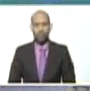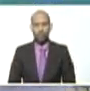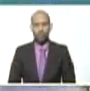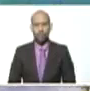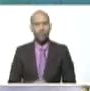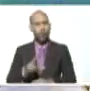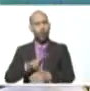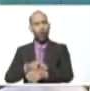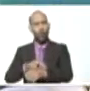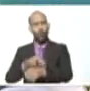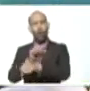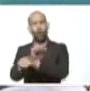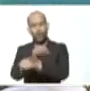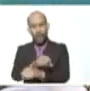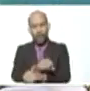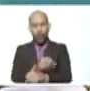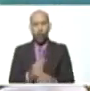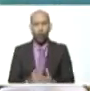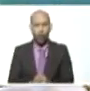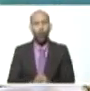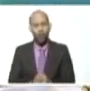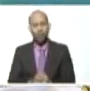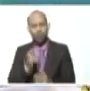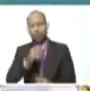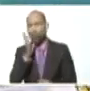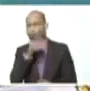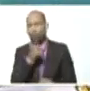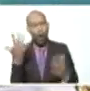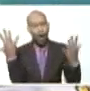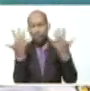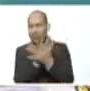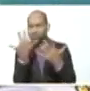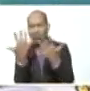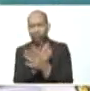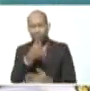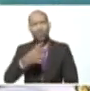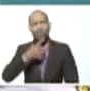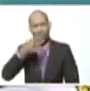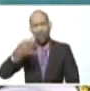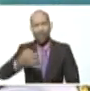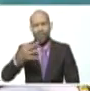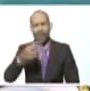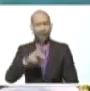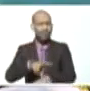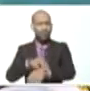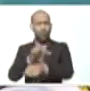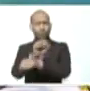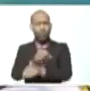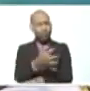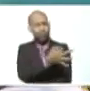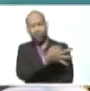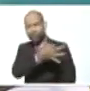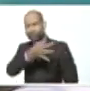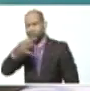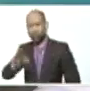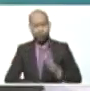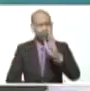El doctor José Gregorio es sin duda uno de los mejores venezolanos de todos los